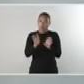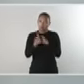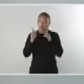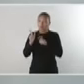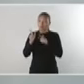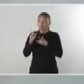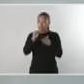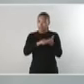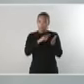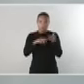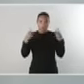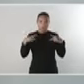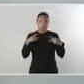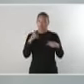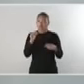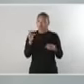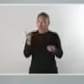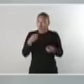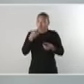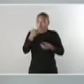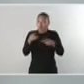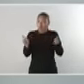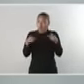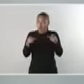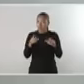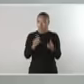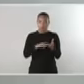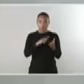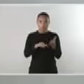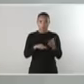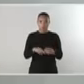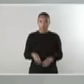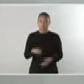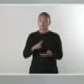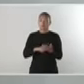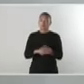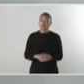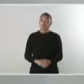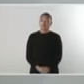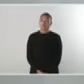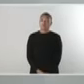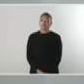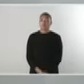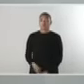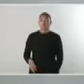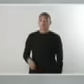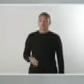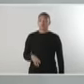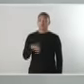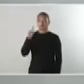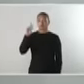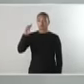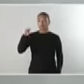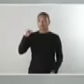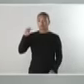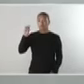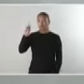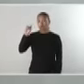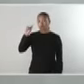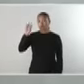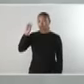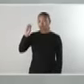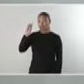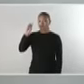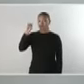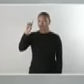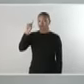que te compren tu voto vota por el partido del trabajo por el partido movimiento ciudadano tiene el uso de